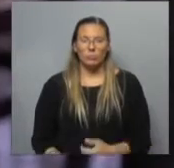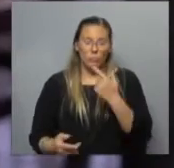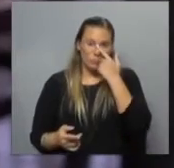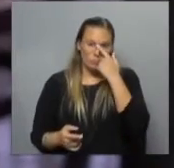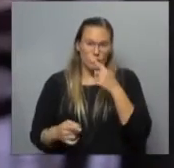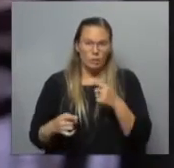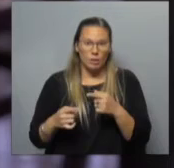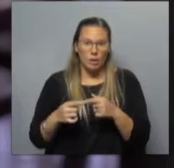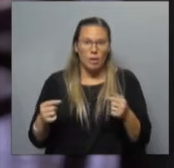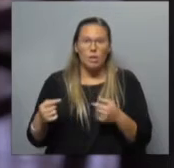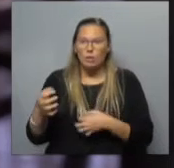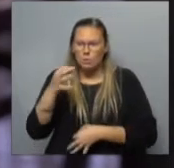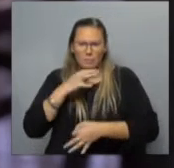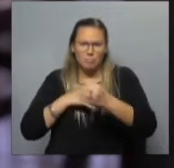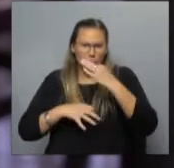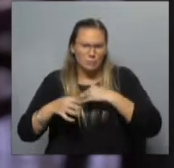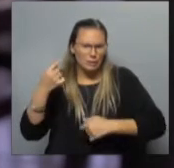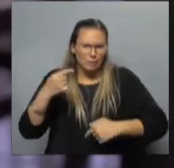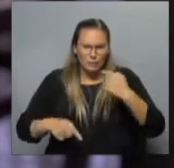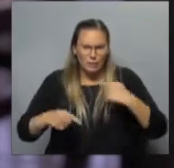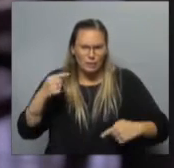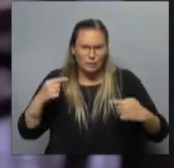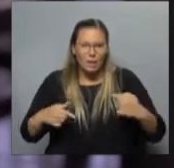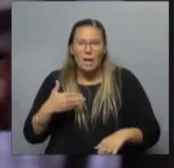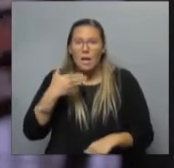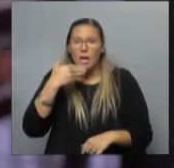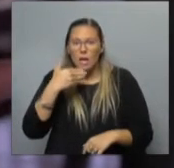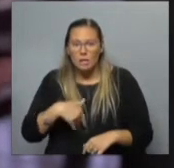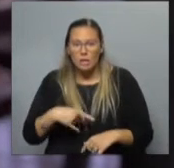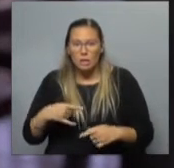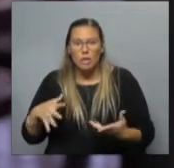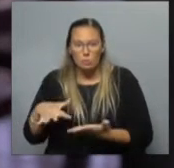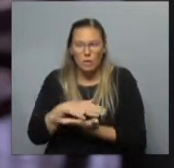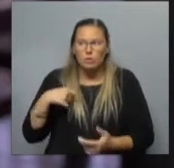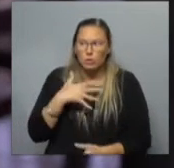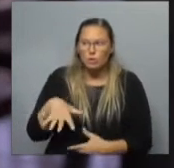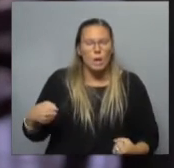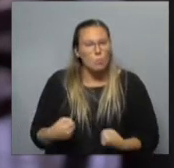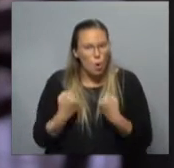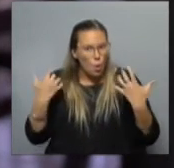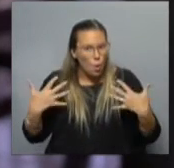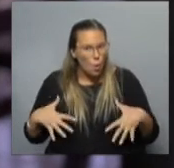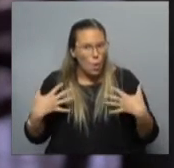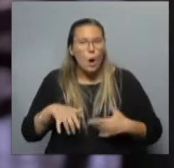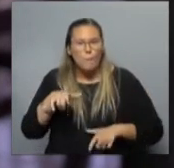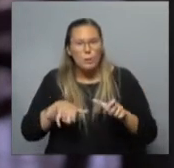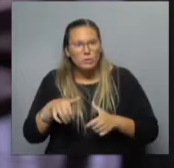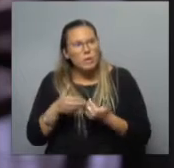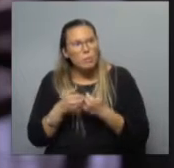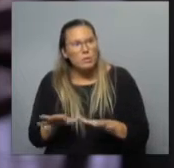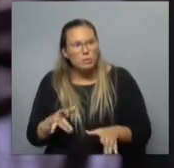Hemos tenido un montón de devoluciones de entender que tuvimos un impacto social. O sea, la gente